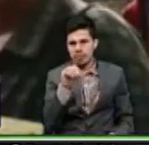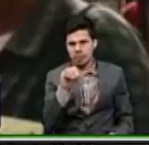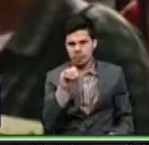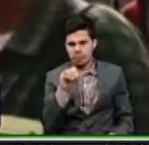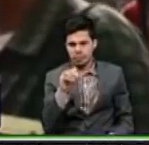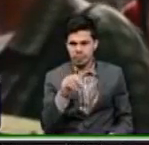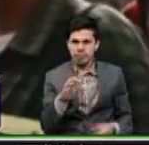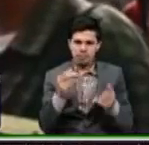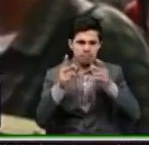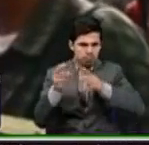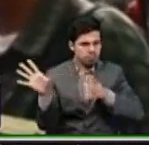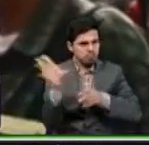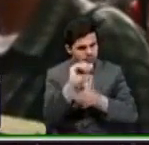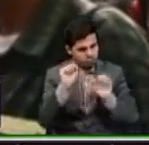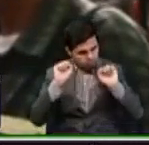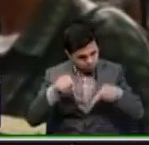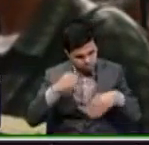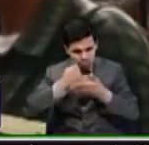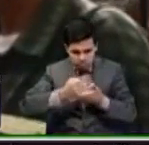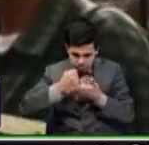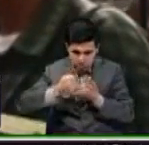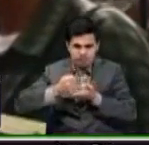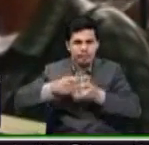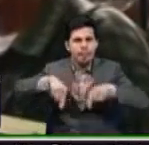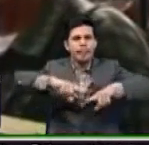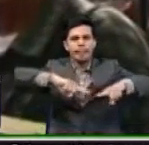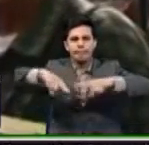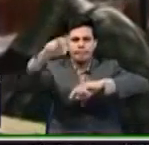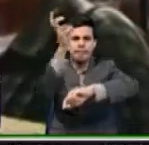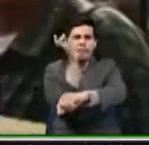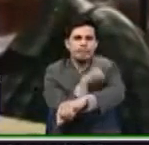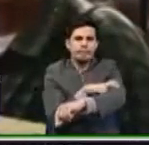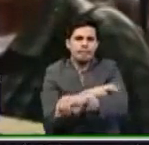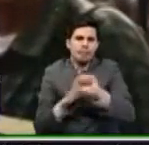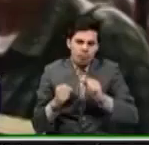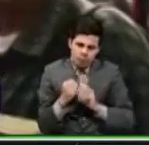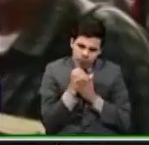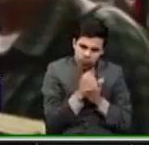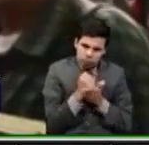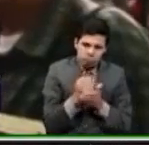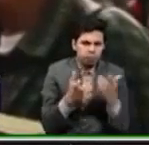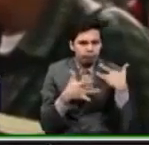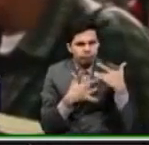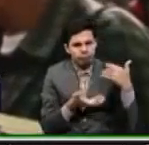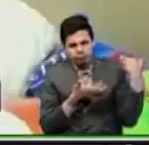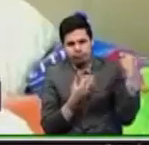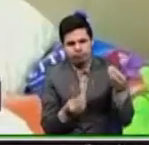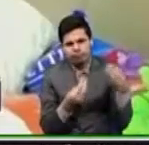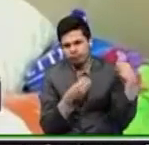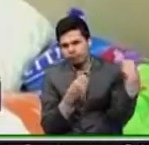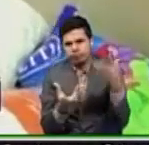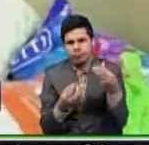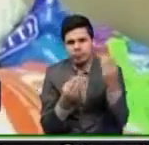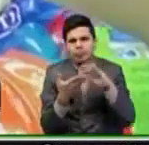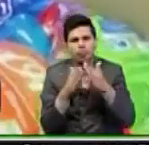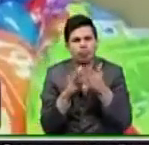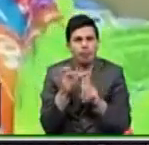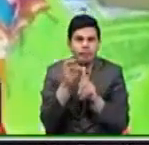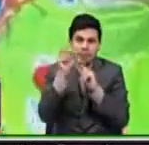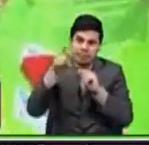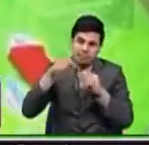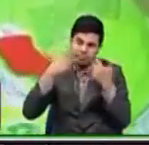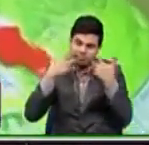gente que siga donando, que en la personería municipal pueden llevar estos víveres para llevarles a esta comunidad que de verdad lo